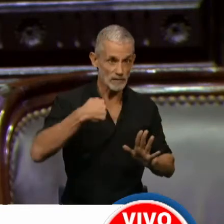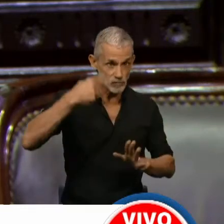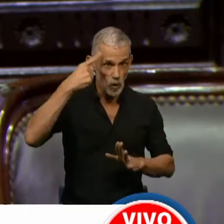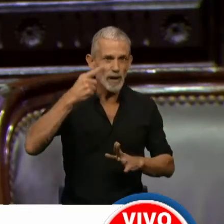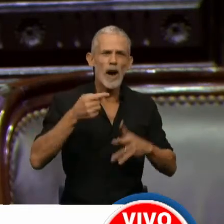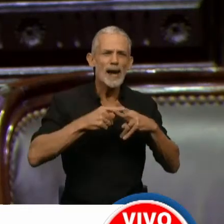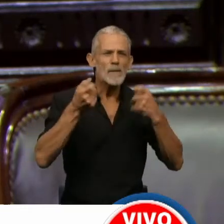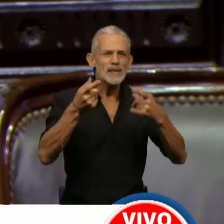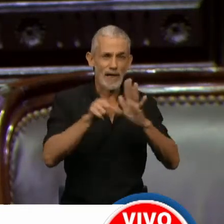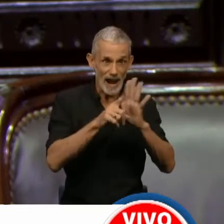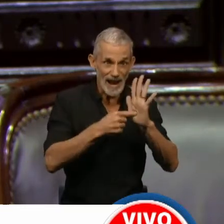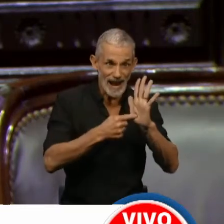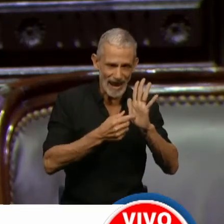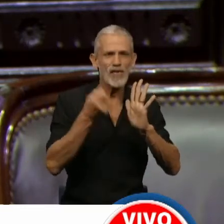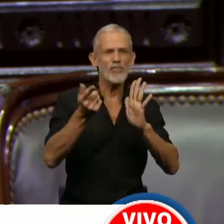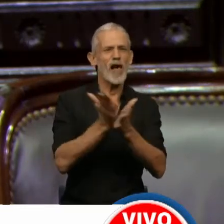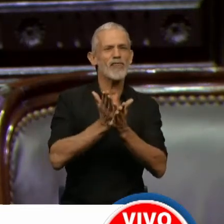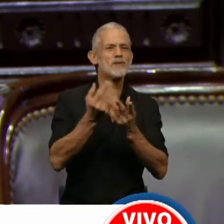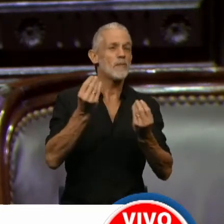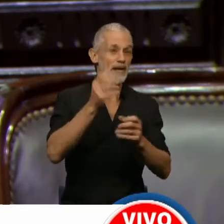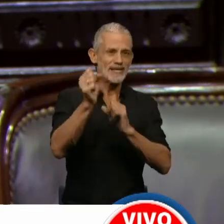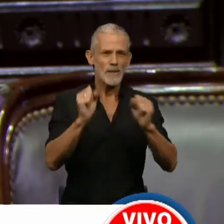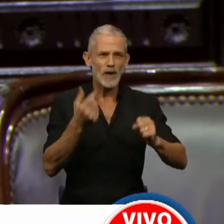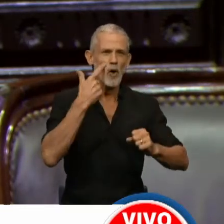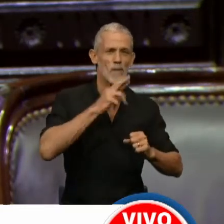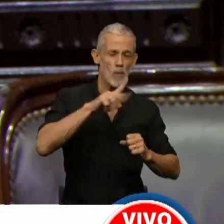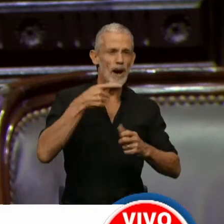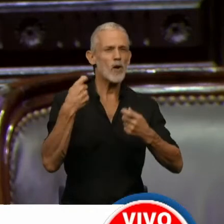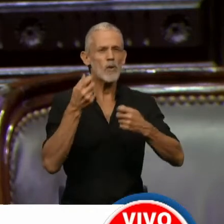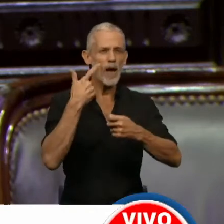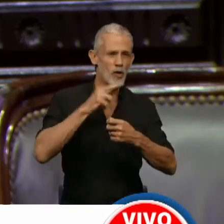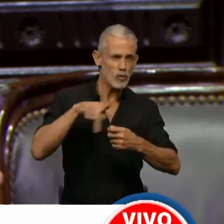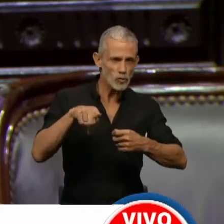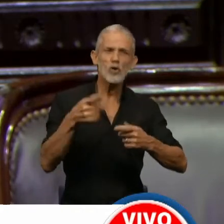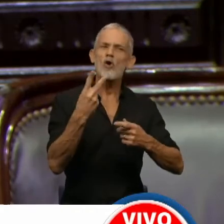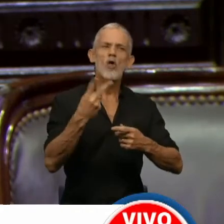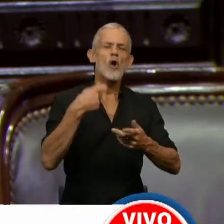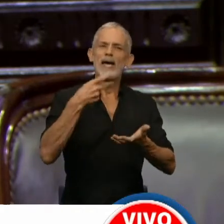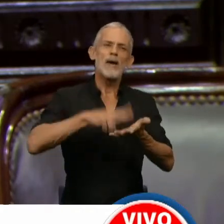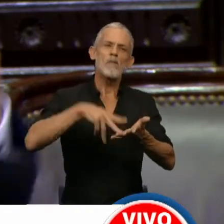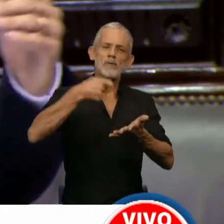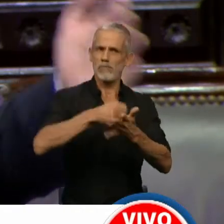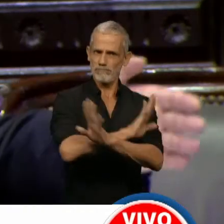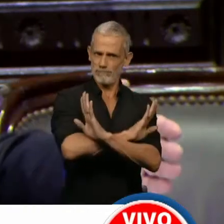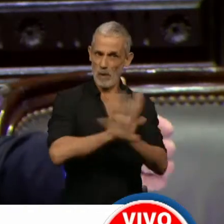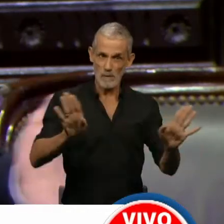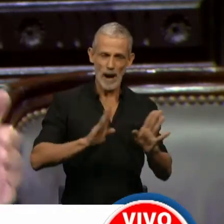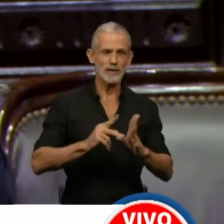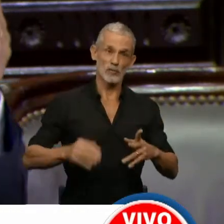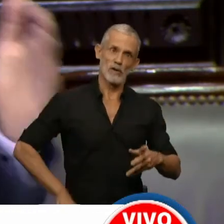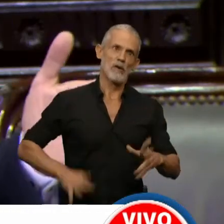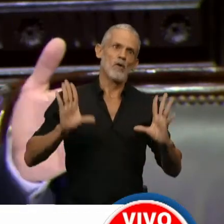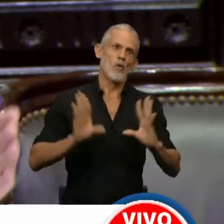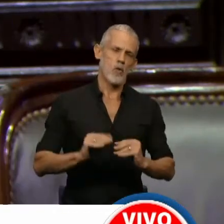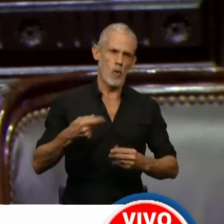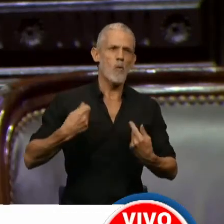con esta herramienta legal, estamos dando el derecho para que los trabajadores, las trabajadoras, jubilados y jubilados, dejen de pagar este impuesto, aliviándoles los bolsillos